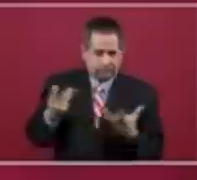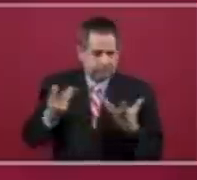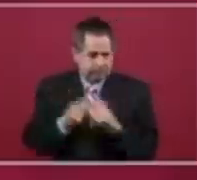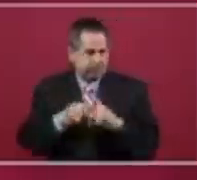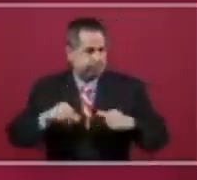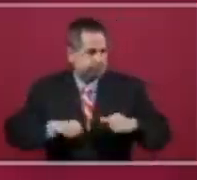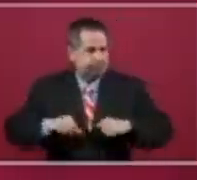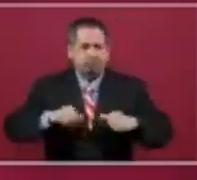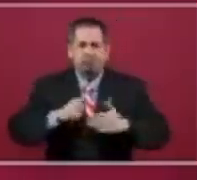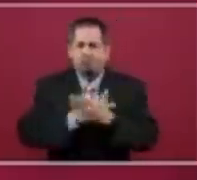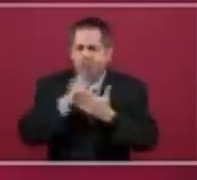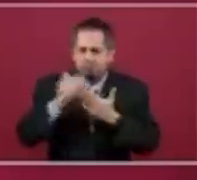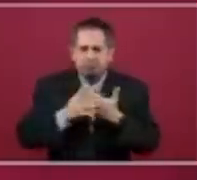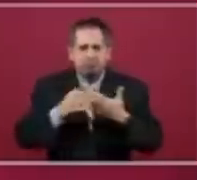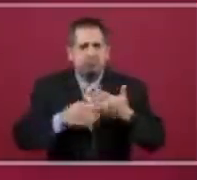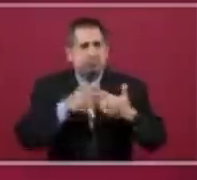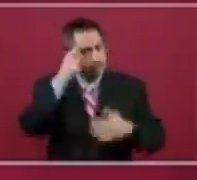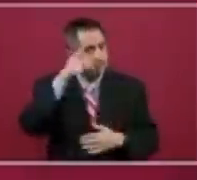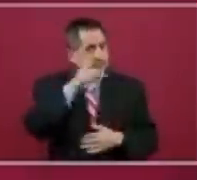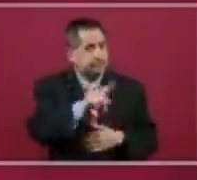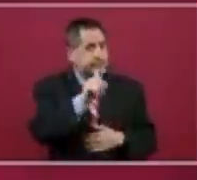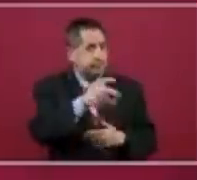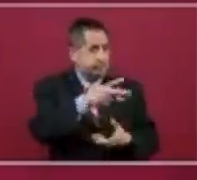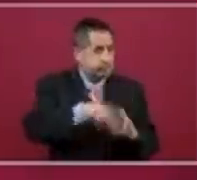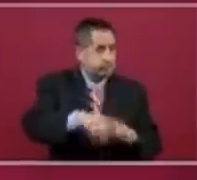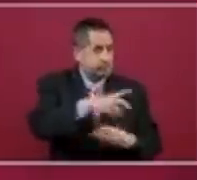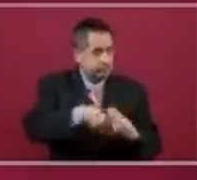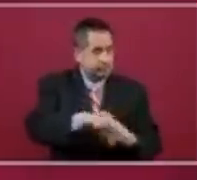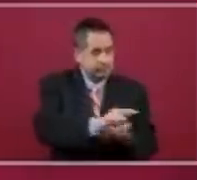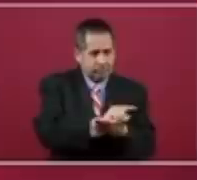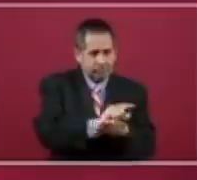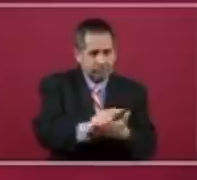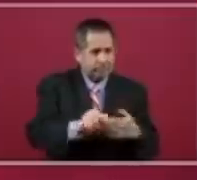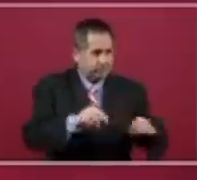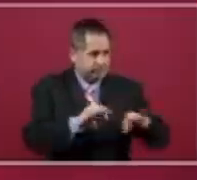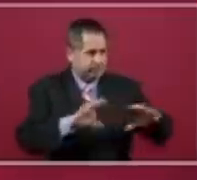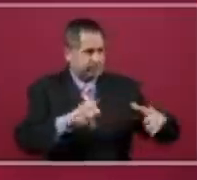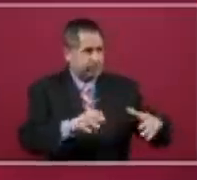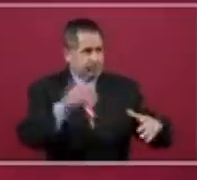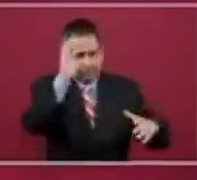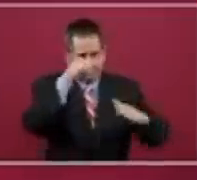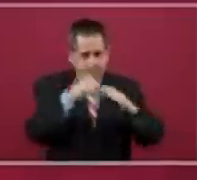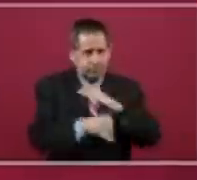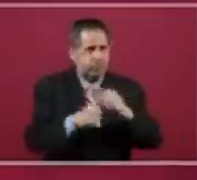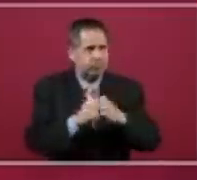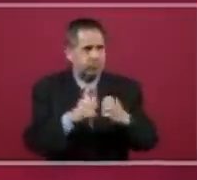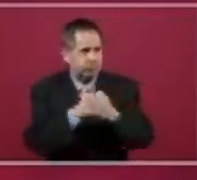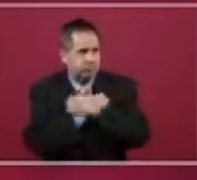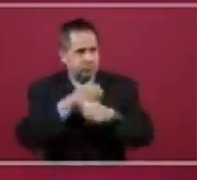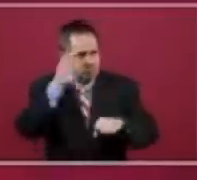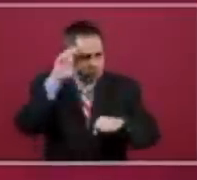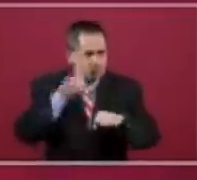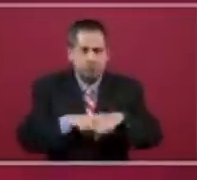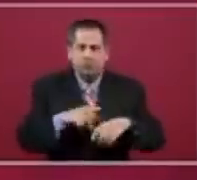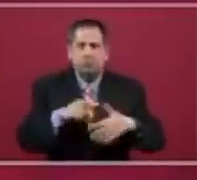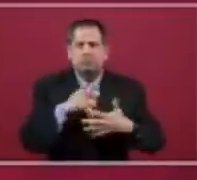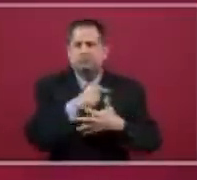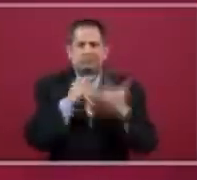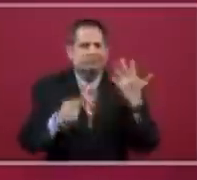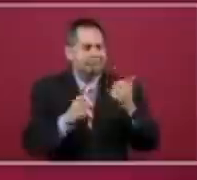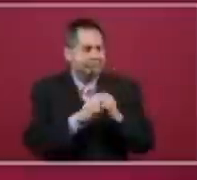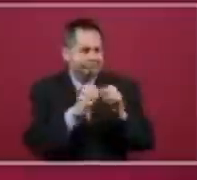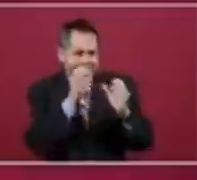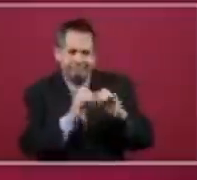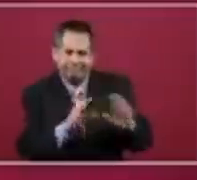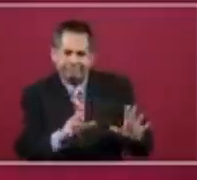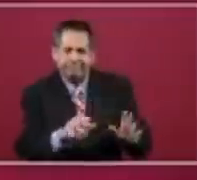y proyectos para el manejo sostenible del agua que integra en el ámbito científico, educativo, cultural y de la comunicación,